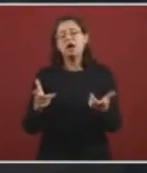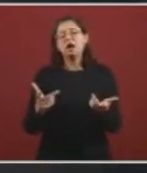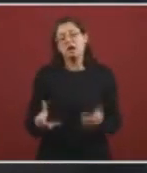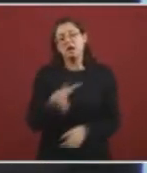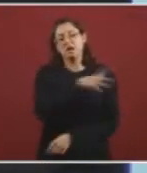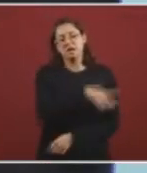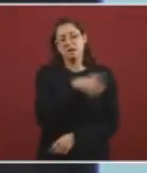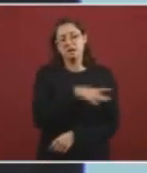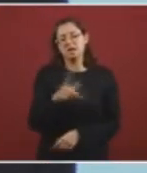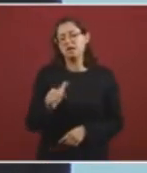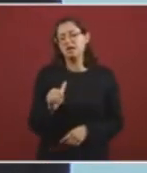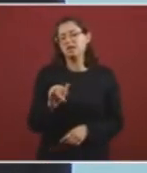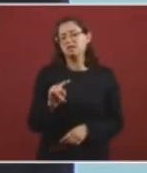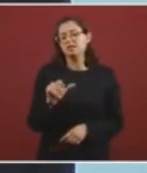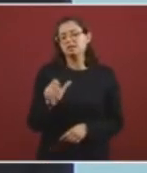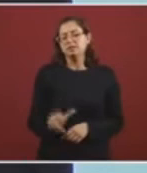que dice,